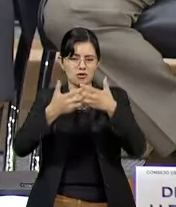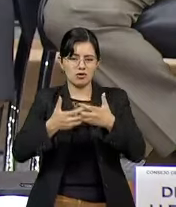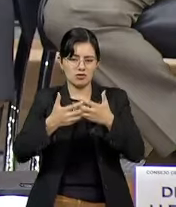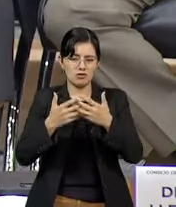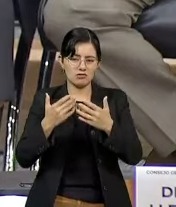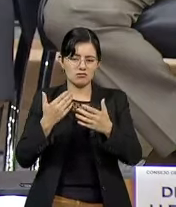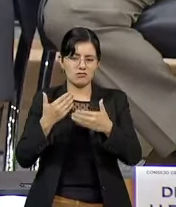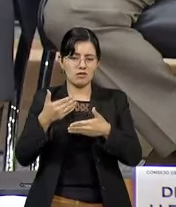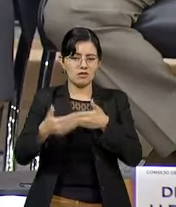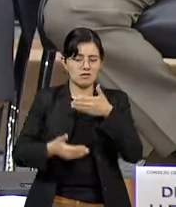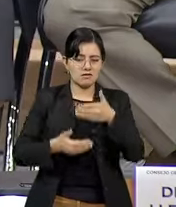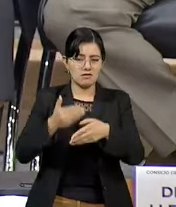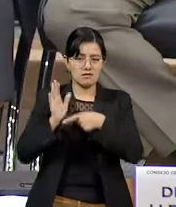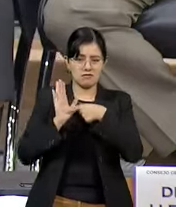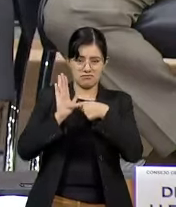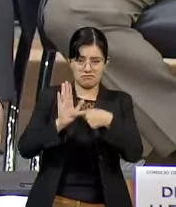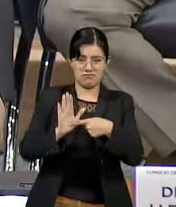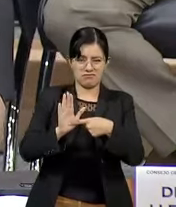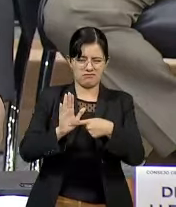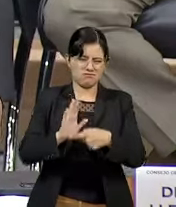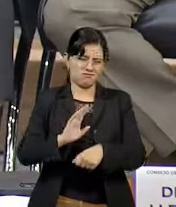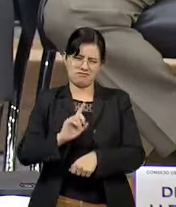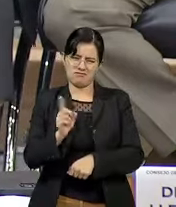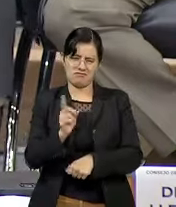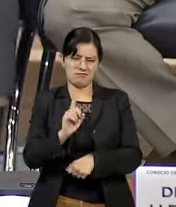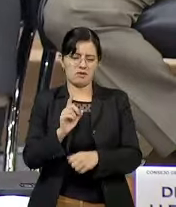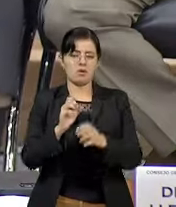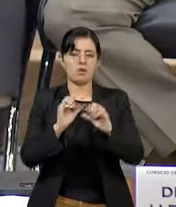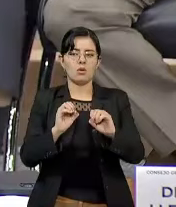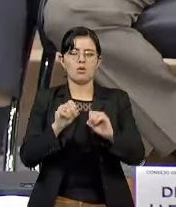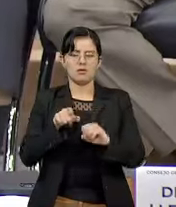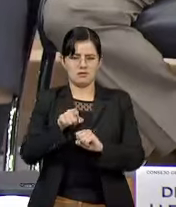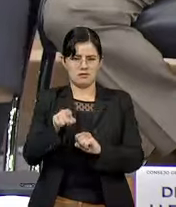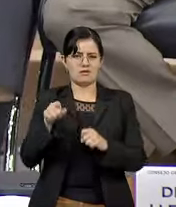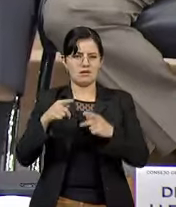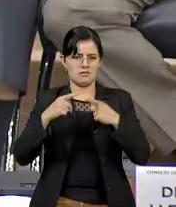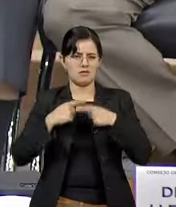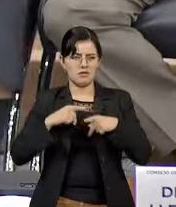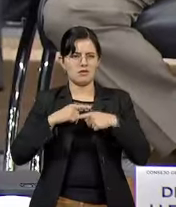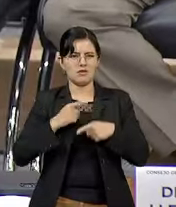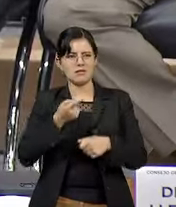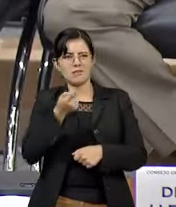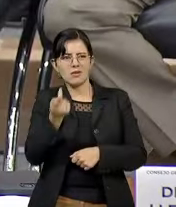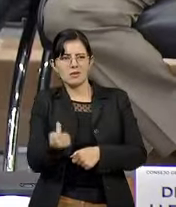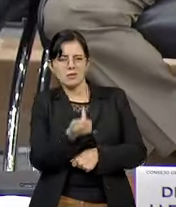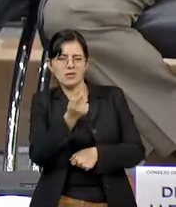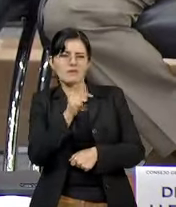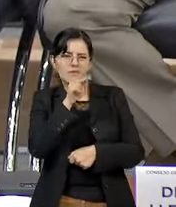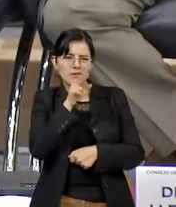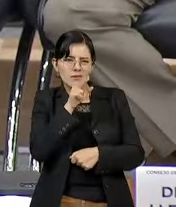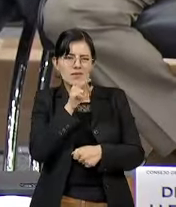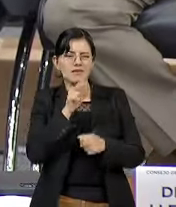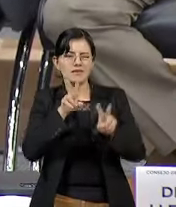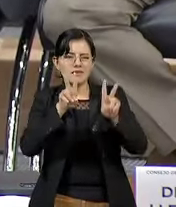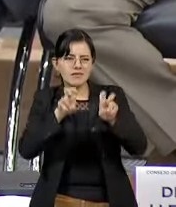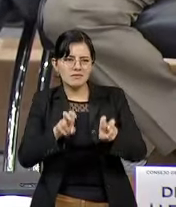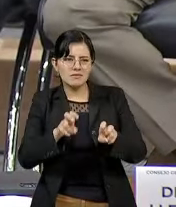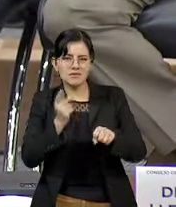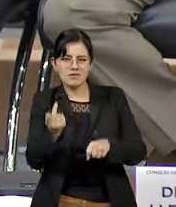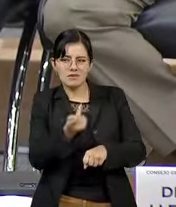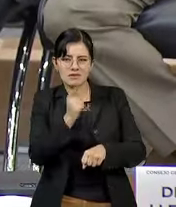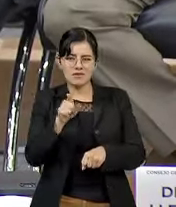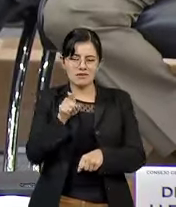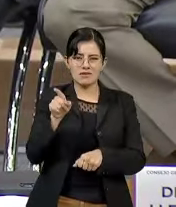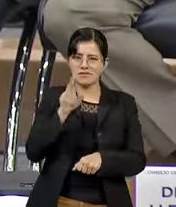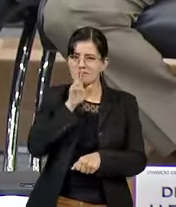por realizar o de las respuestas a las preguntas de preocupación de toda la sociedad son espacios